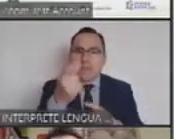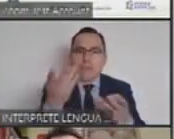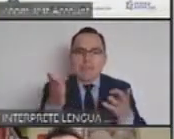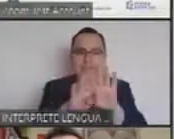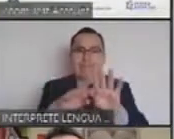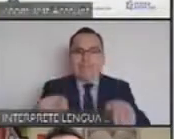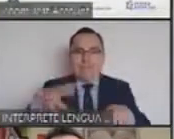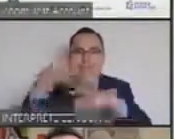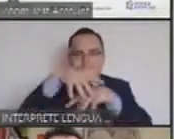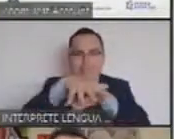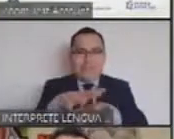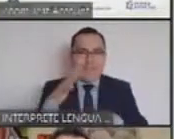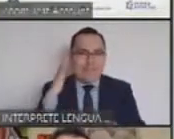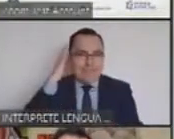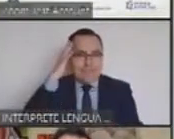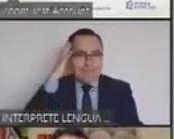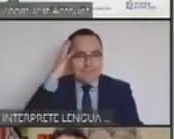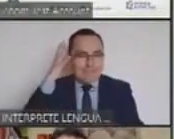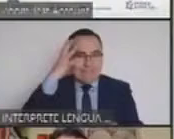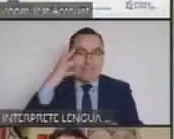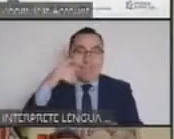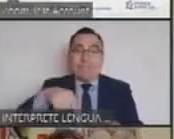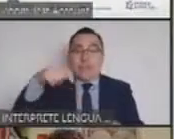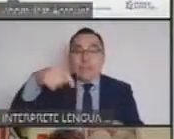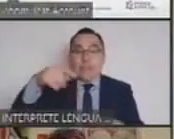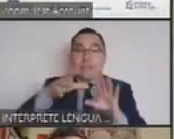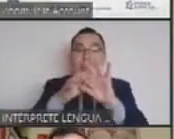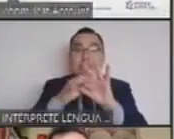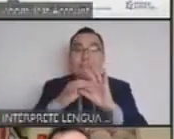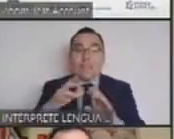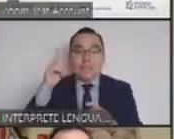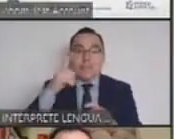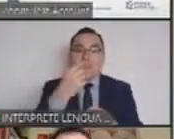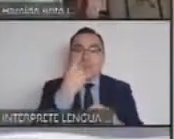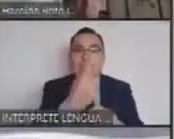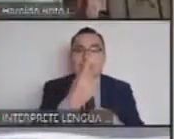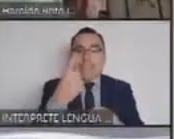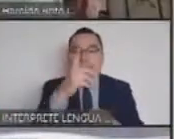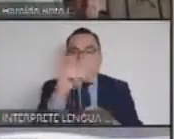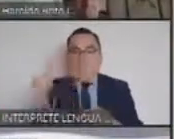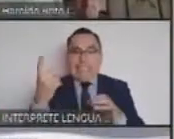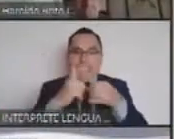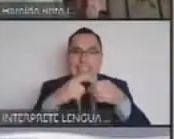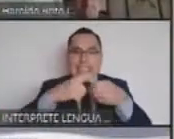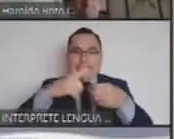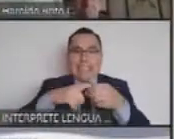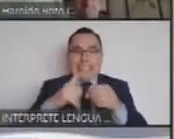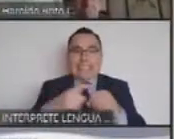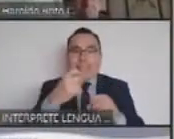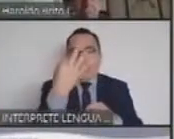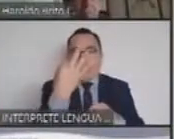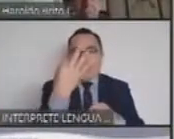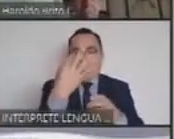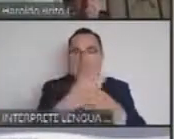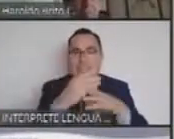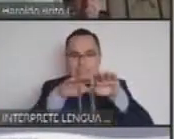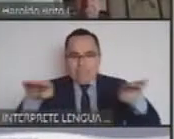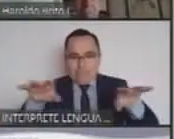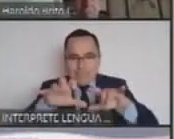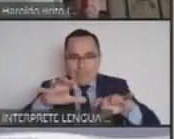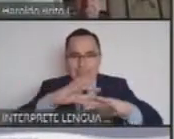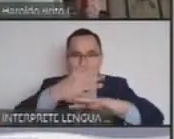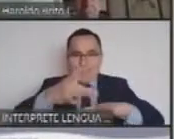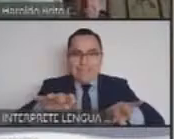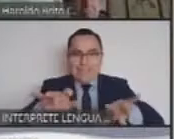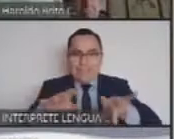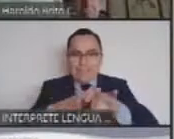Muchas gracias, Jorge. Solo recordar que tuvimos cientos y cientos de conectados en nuestras tres plataformas que tuvimos